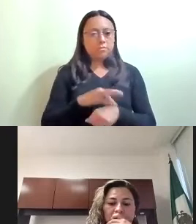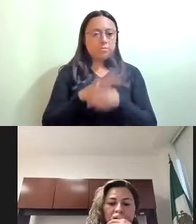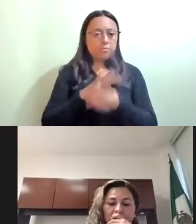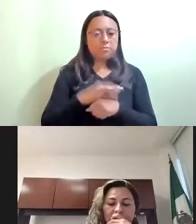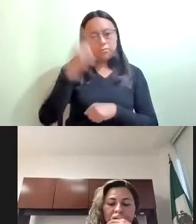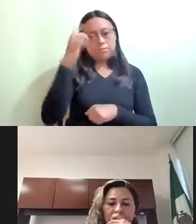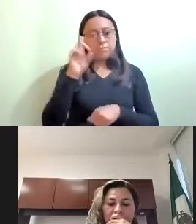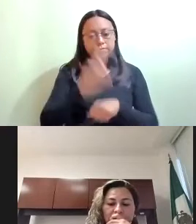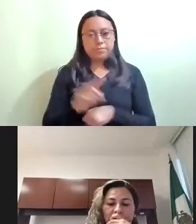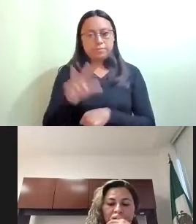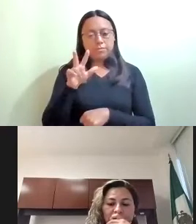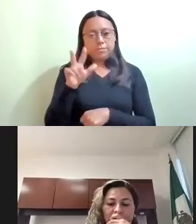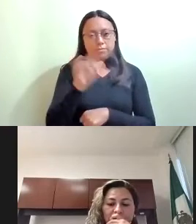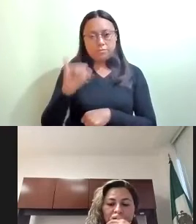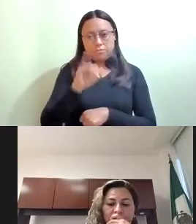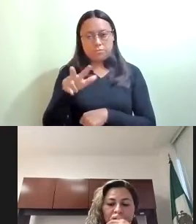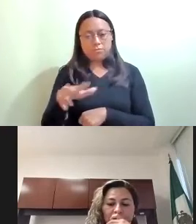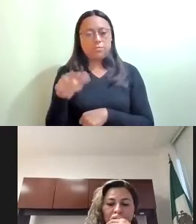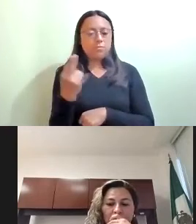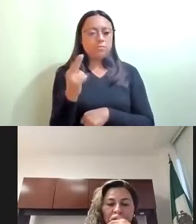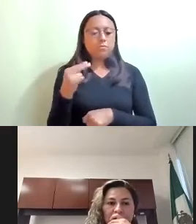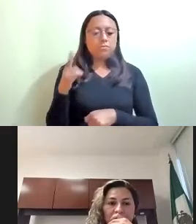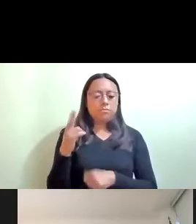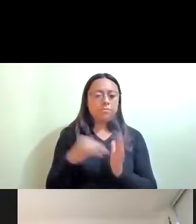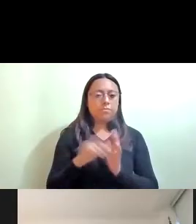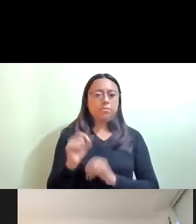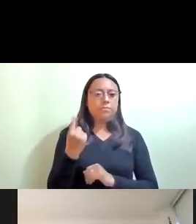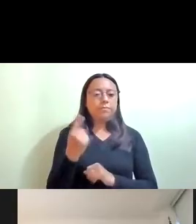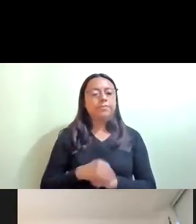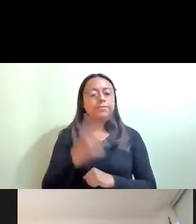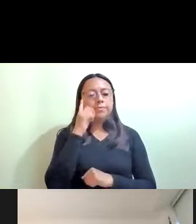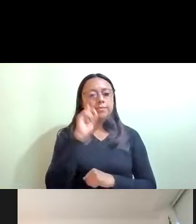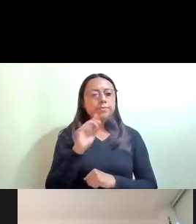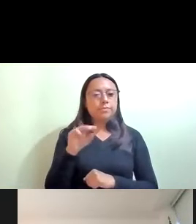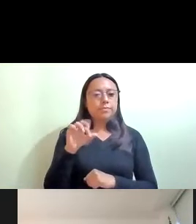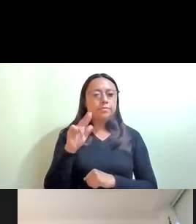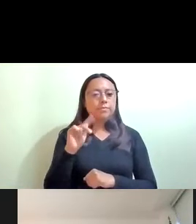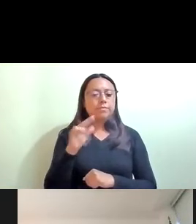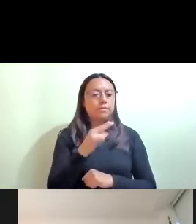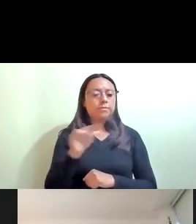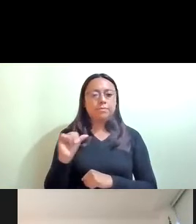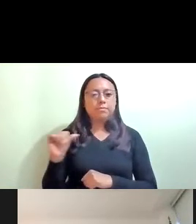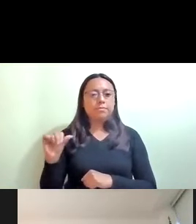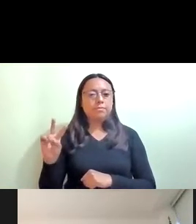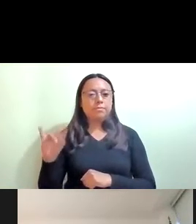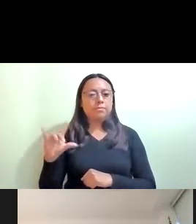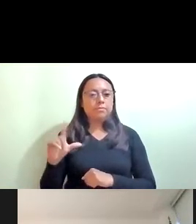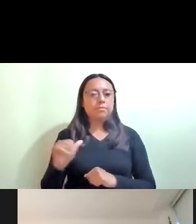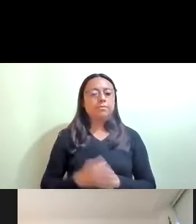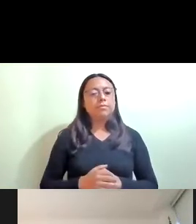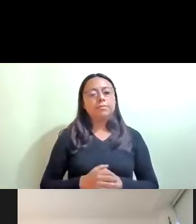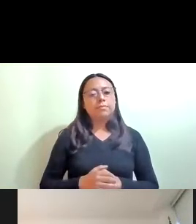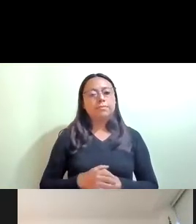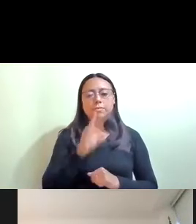el día jueves 18 de noviembre del presente año. Diputada Marta Soledad Ávila Ventura. Marta Ávila,